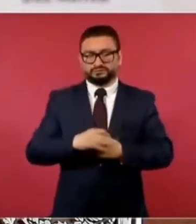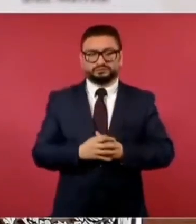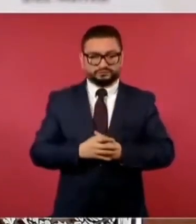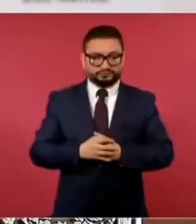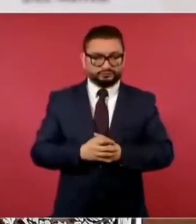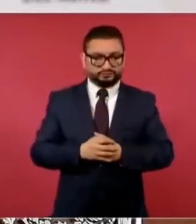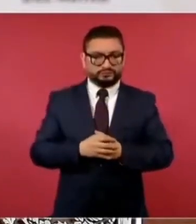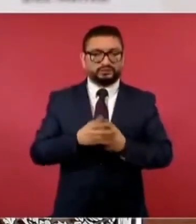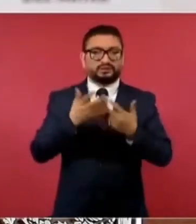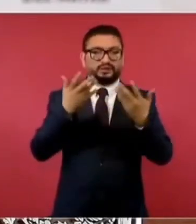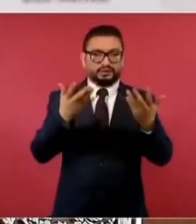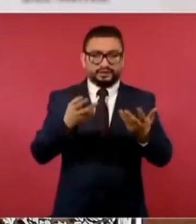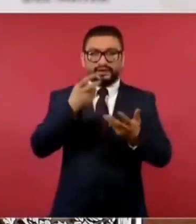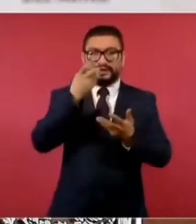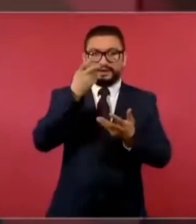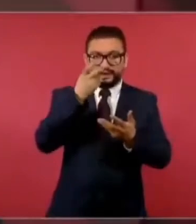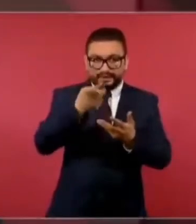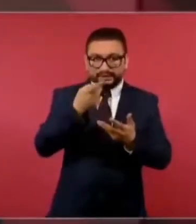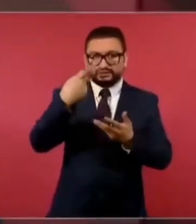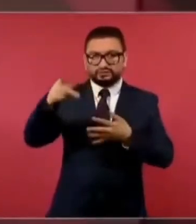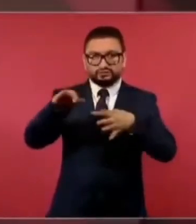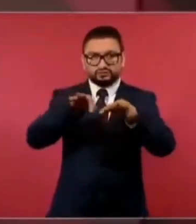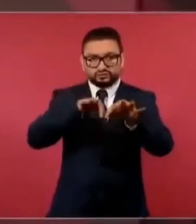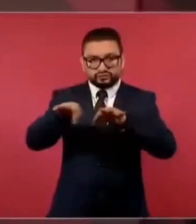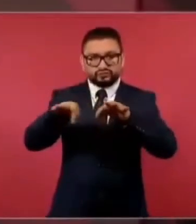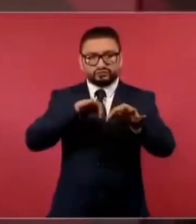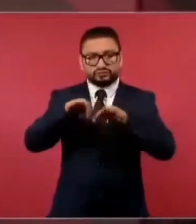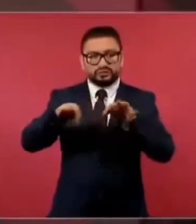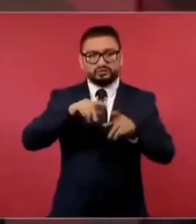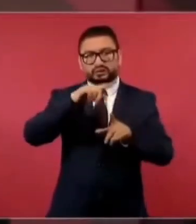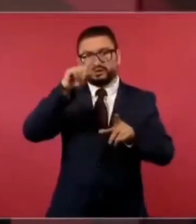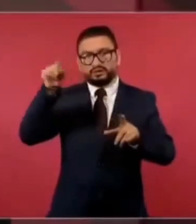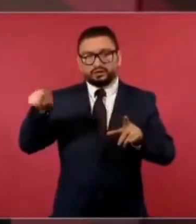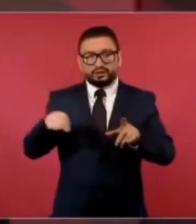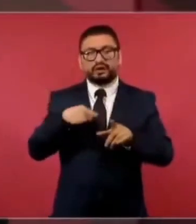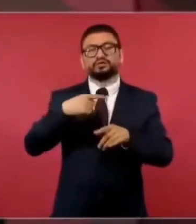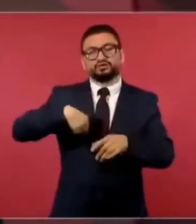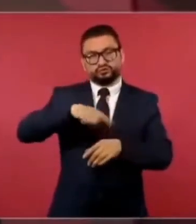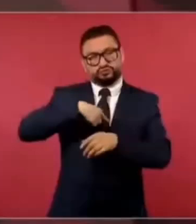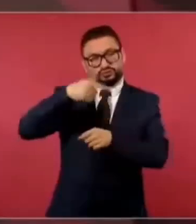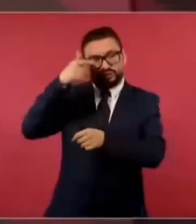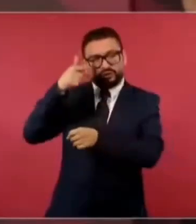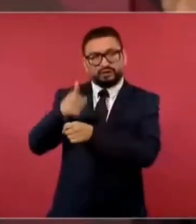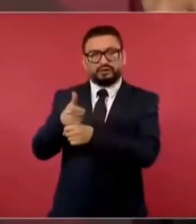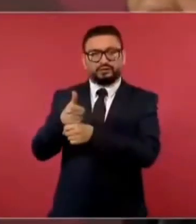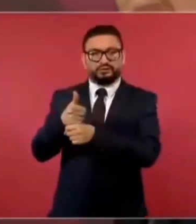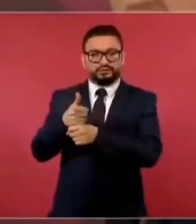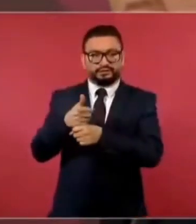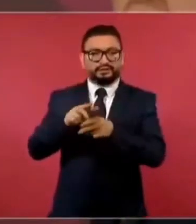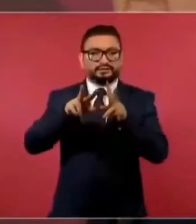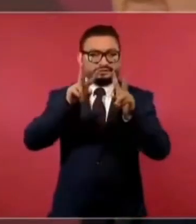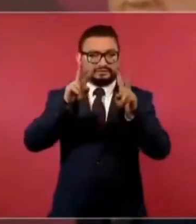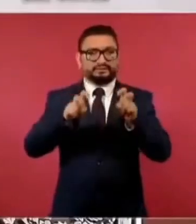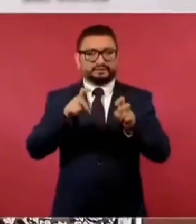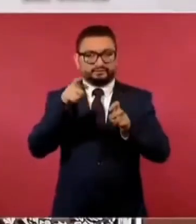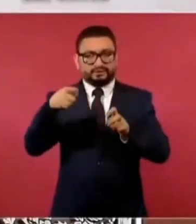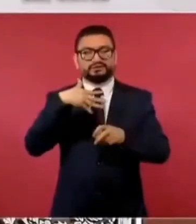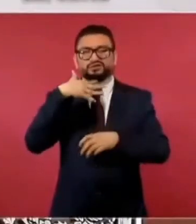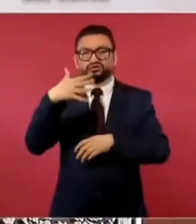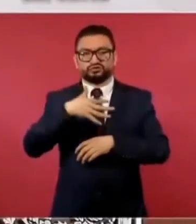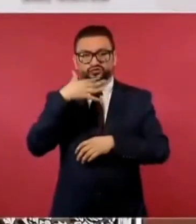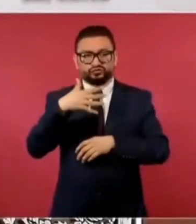Esta era la manera como estaban trabajando. Eso es lo último que hemos descubierto en relación con esta trama